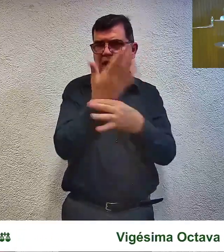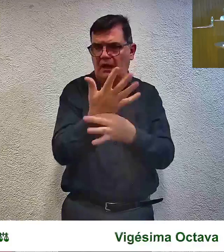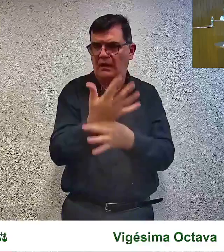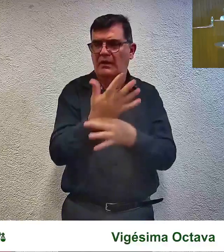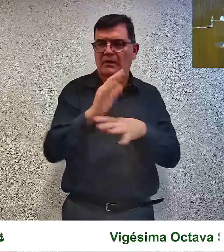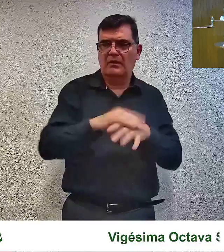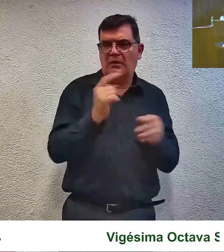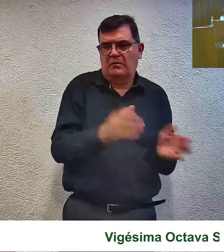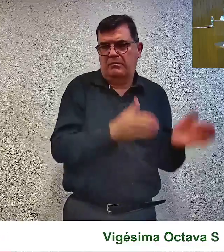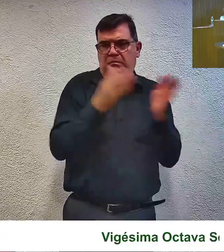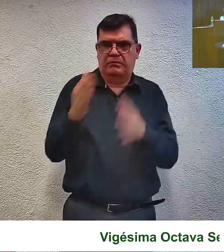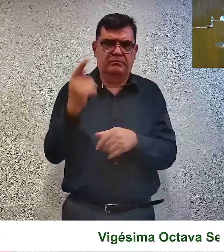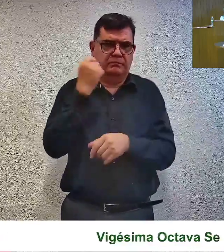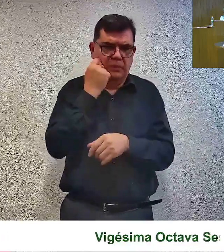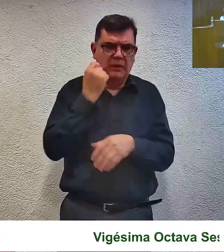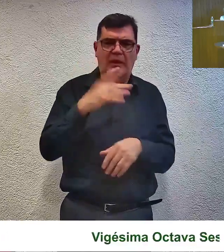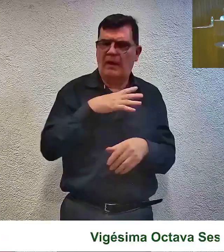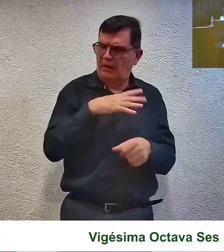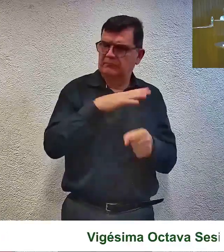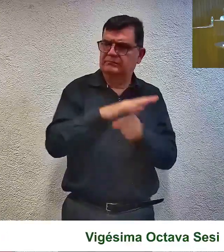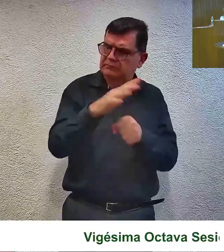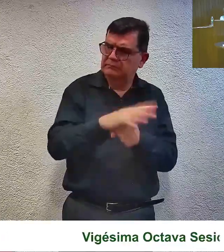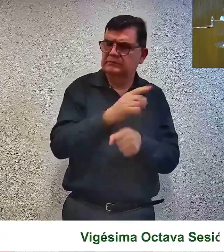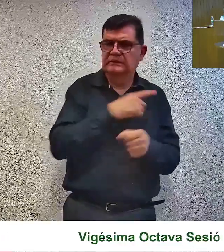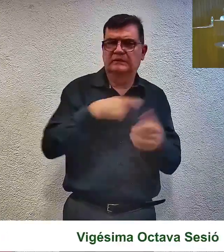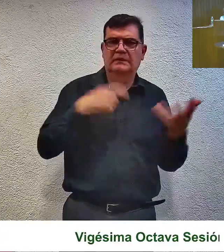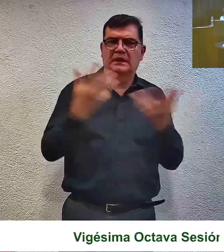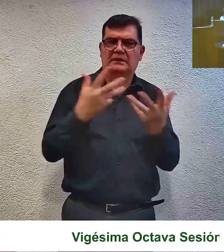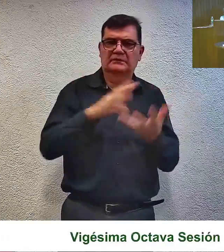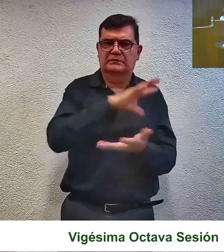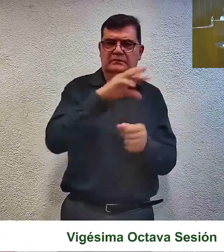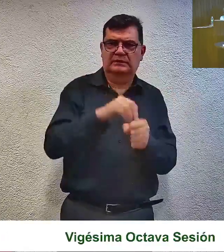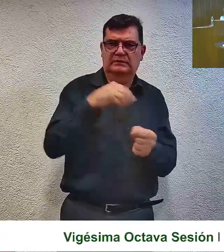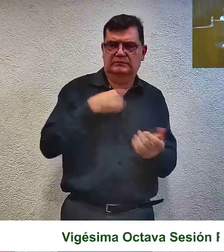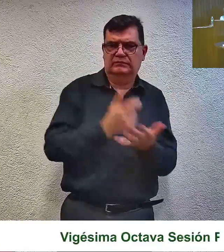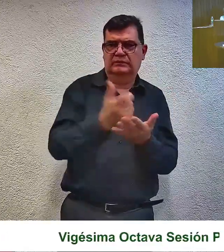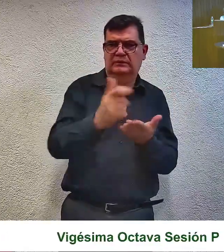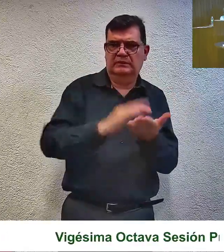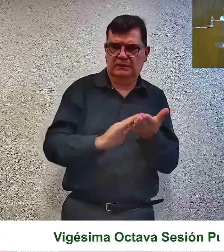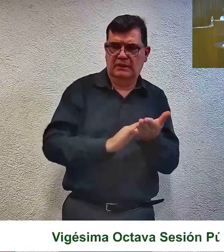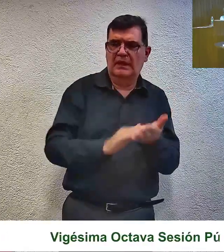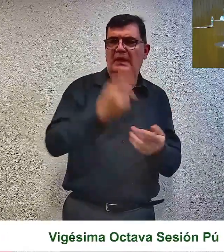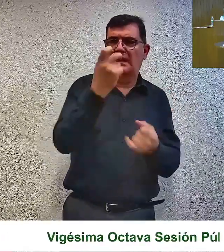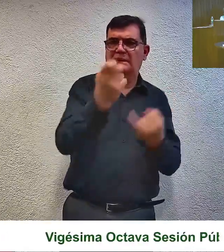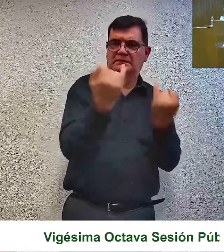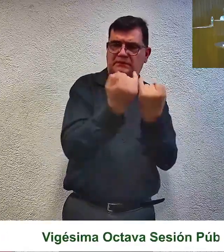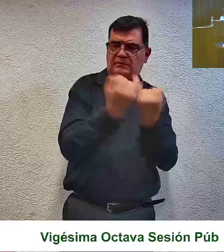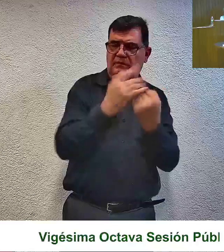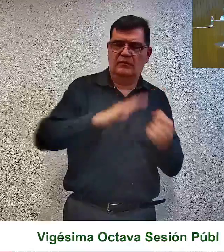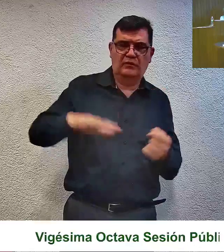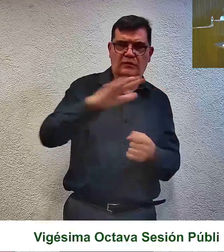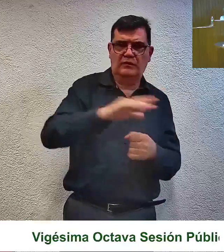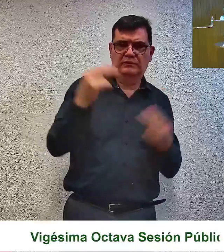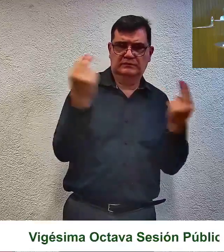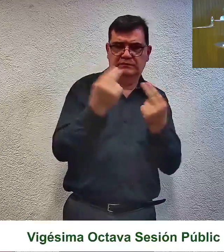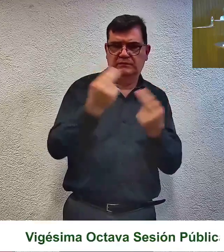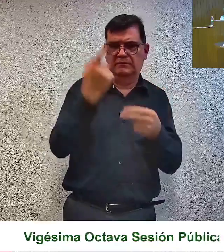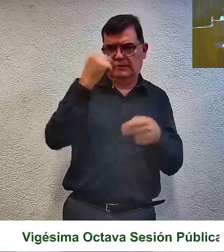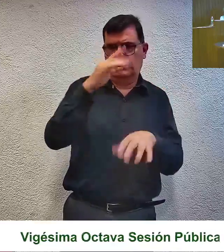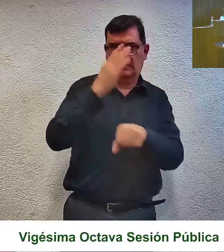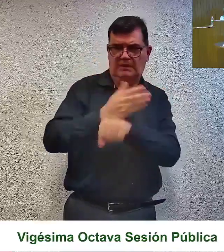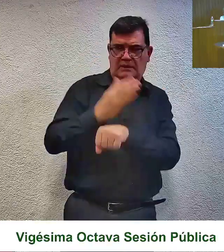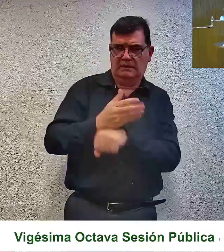una prórroga para la materialización de este. De ahí que las diligencias que se requirieron en la